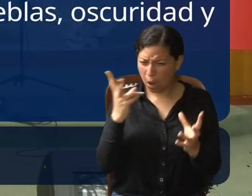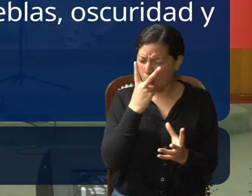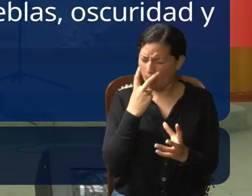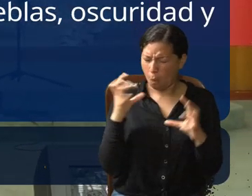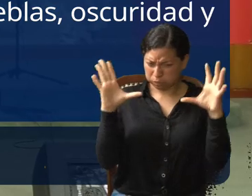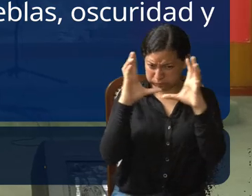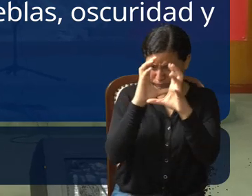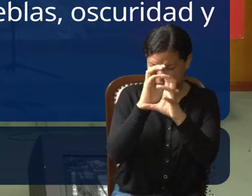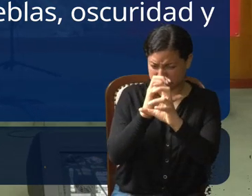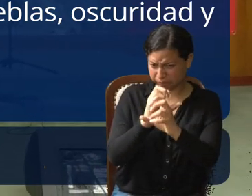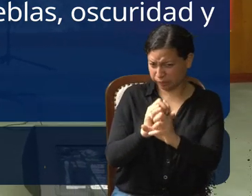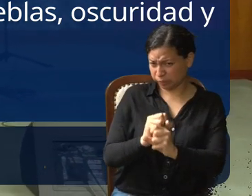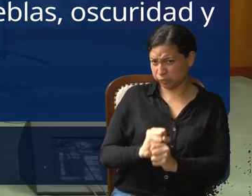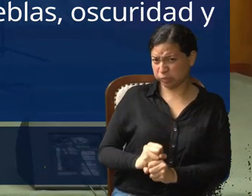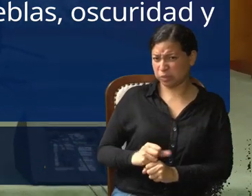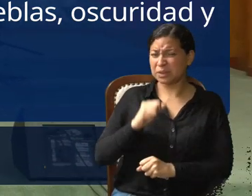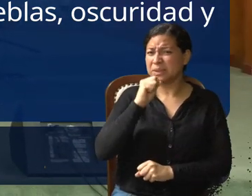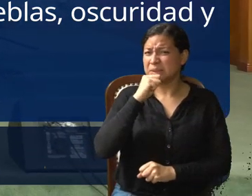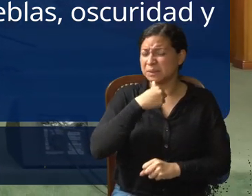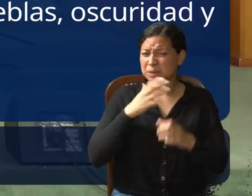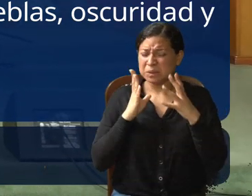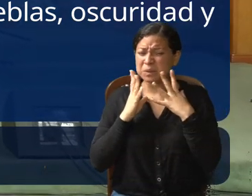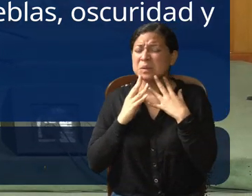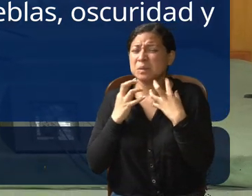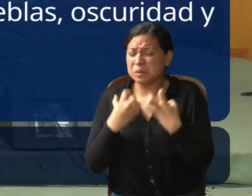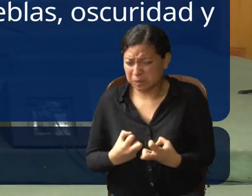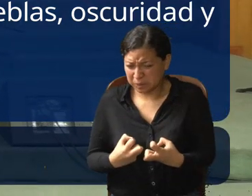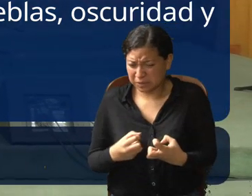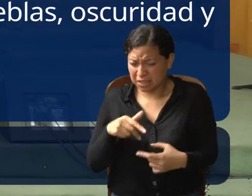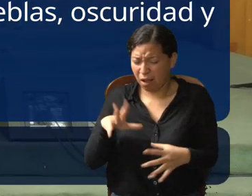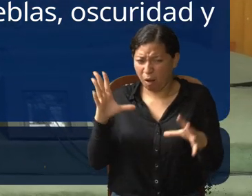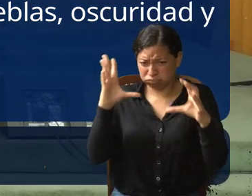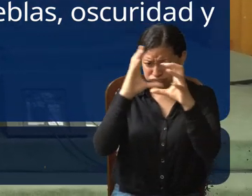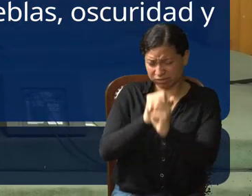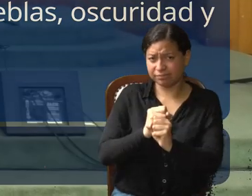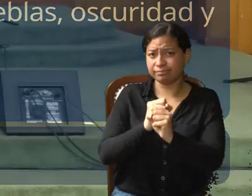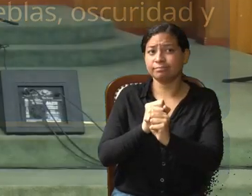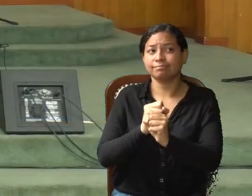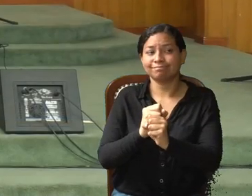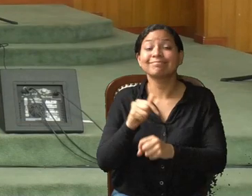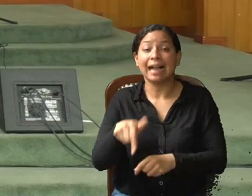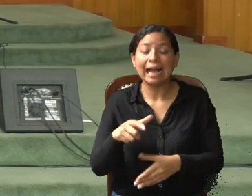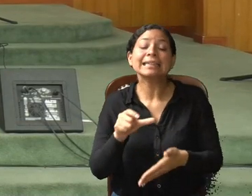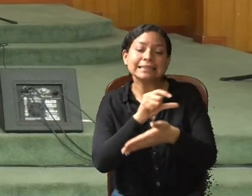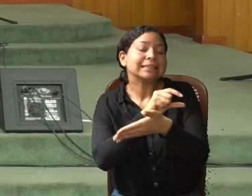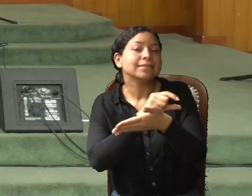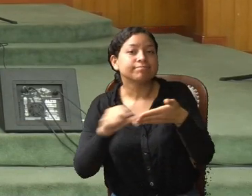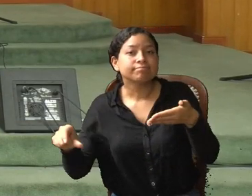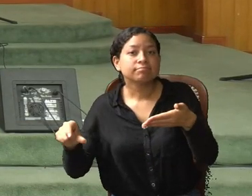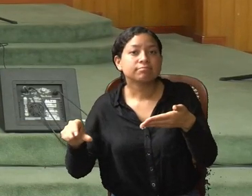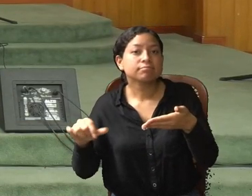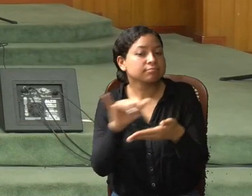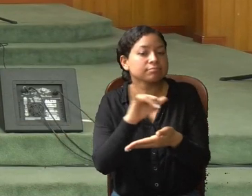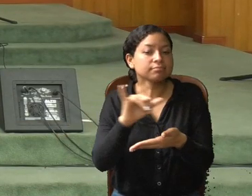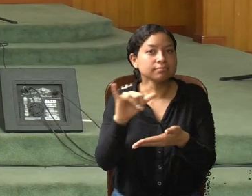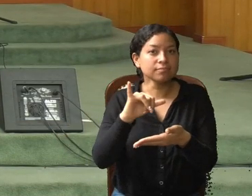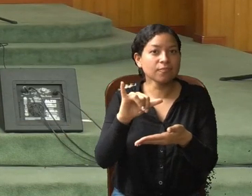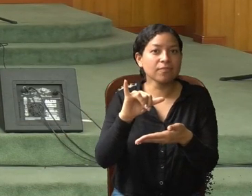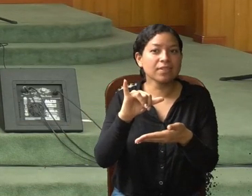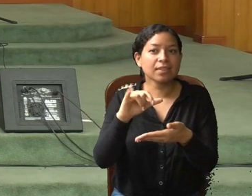angustia, y quedarán sumidos en las tinieblas. En ese versículo ya se han mencionado las mismas palabras que aparecen en